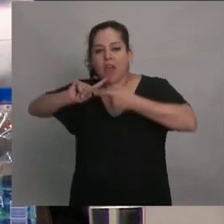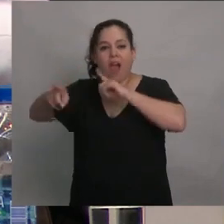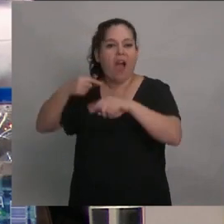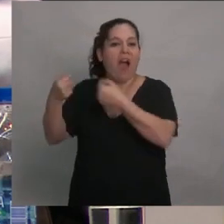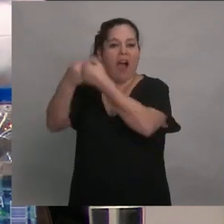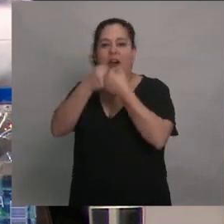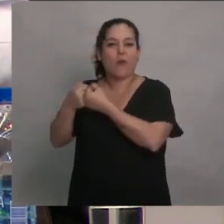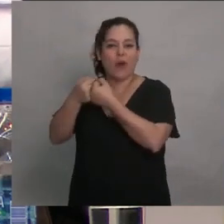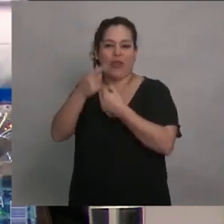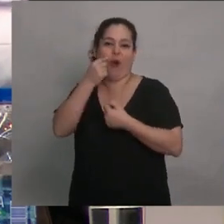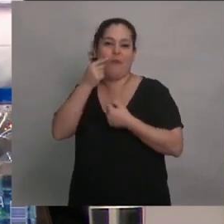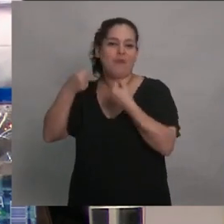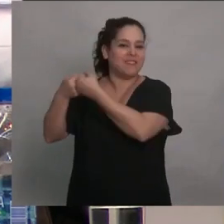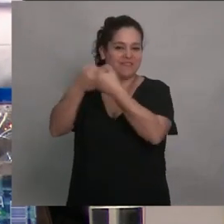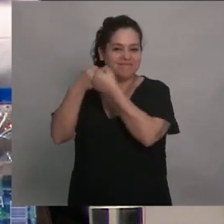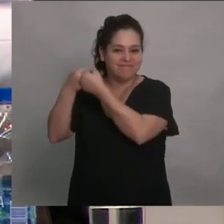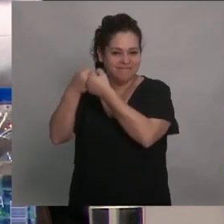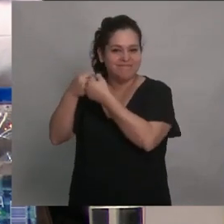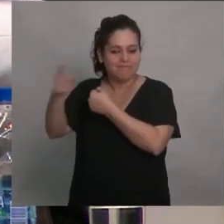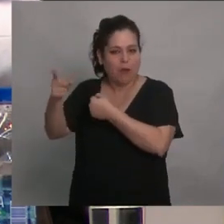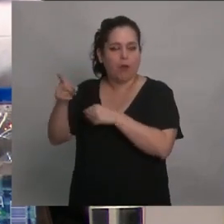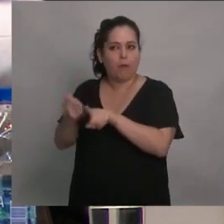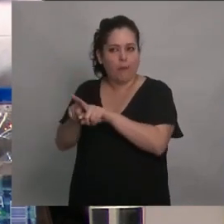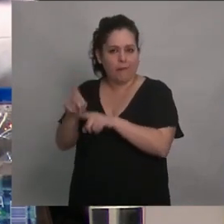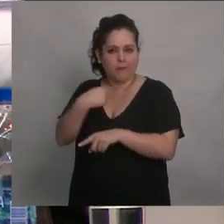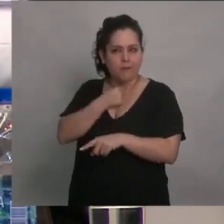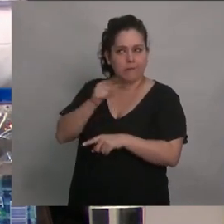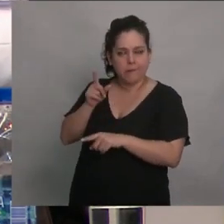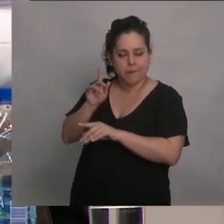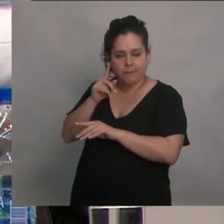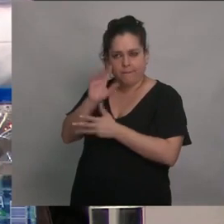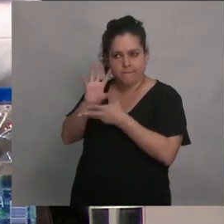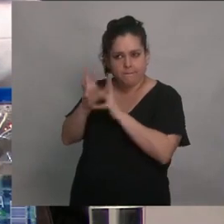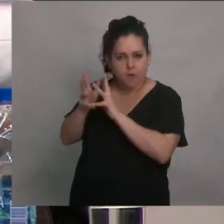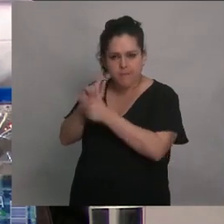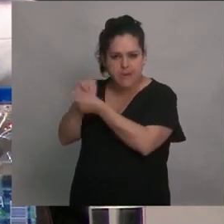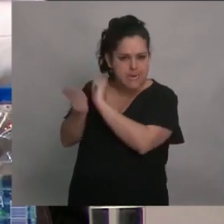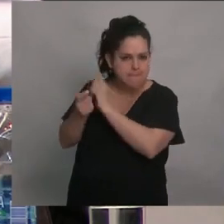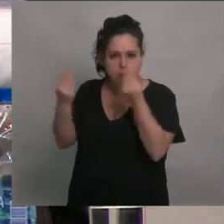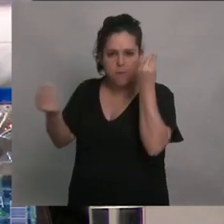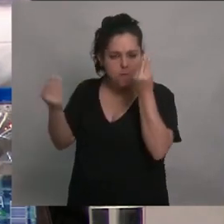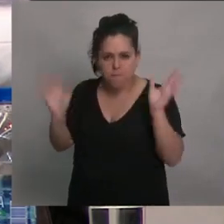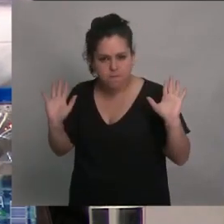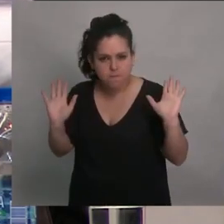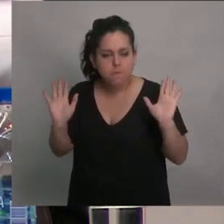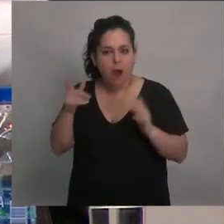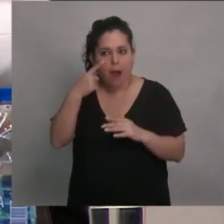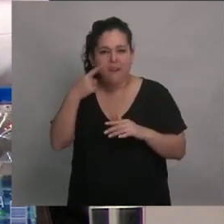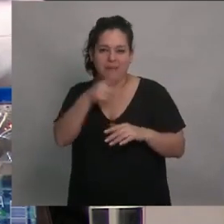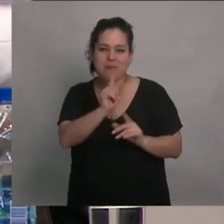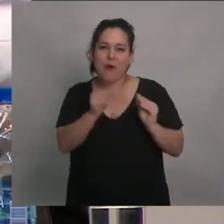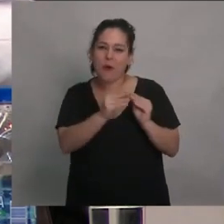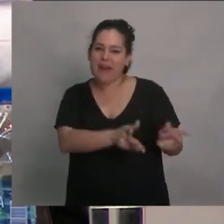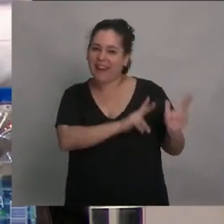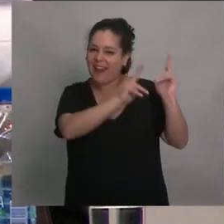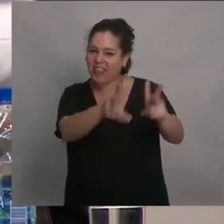como dice Raquel Gutiérrez, o sea, estamos en la reedición del pacto patriarcal con la, como estaba diciendo nuestra